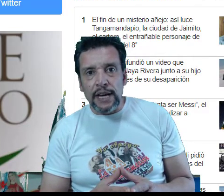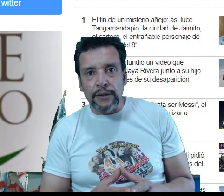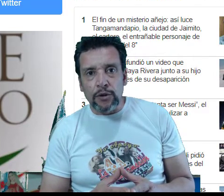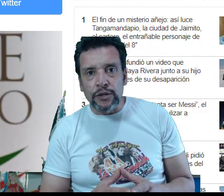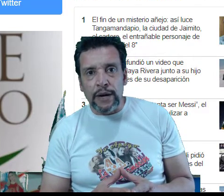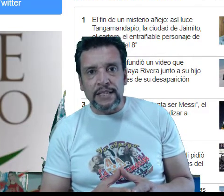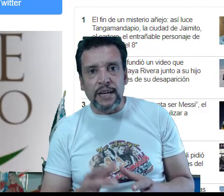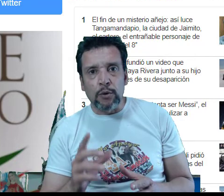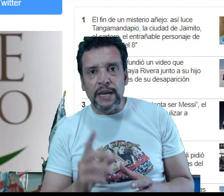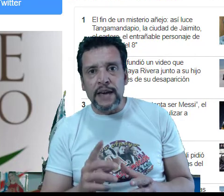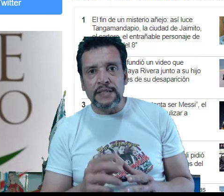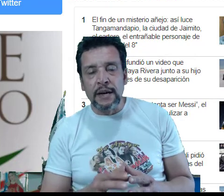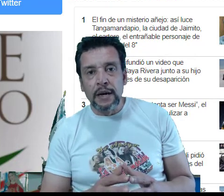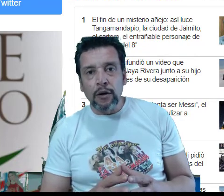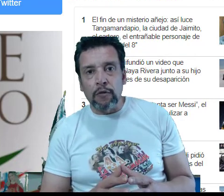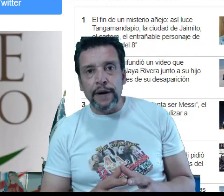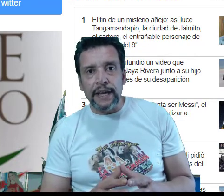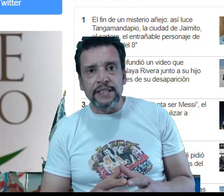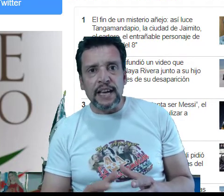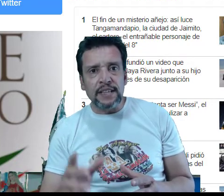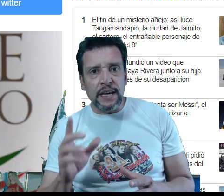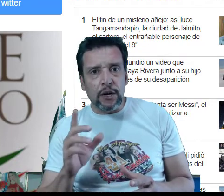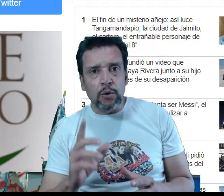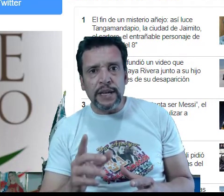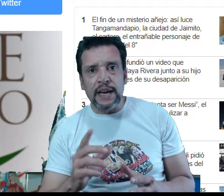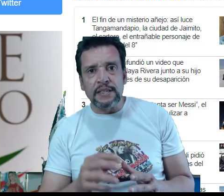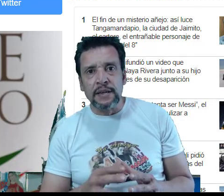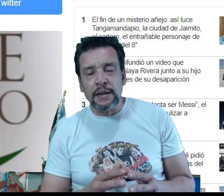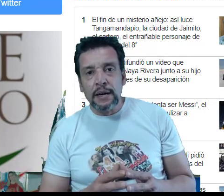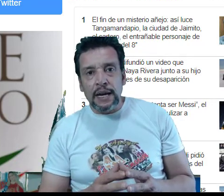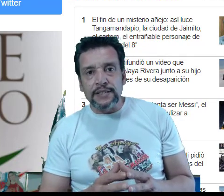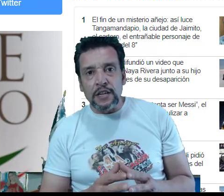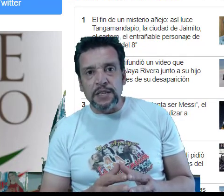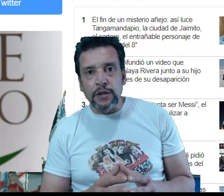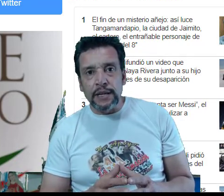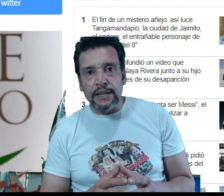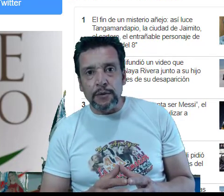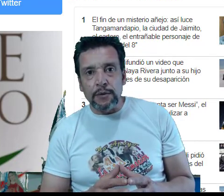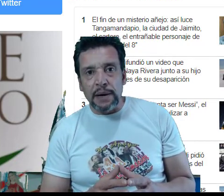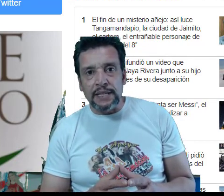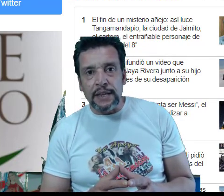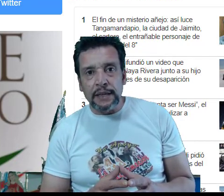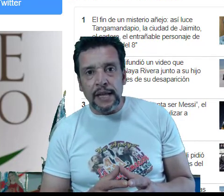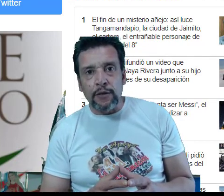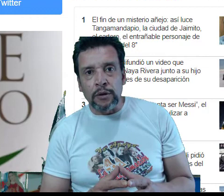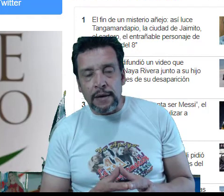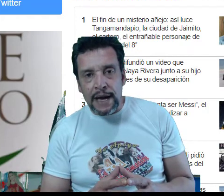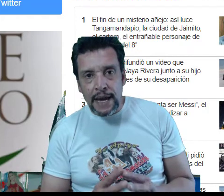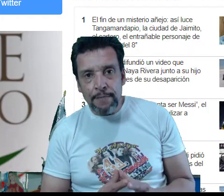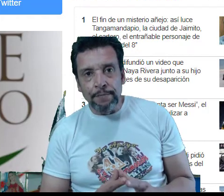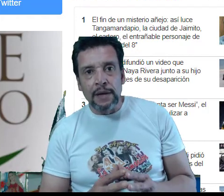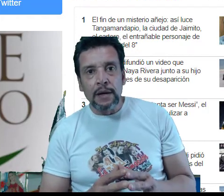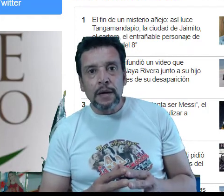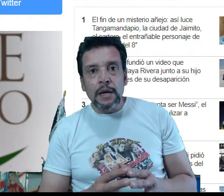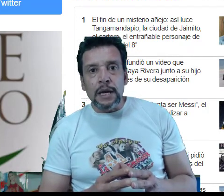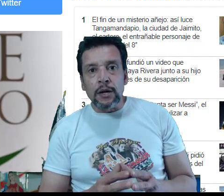de 12 a 14 horas incluidas, conferencias incluidas, las transmisiones de nuestro presidente a donde